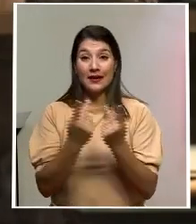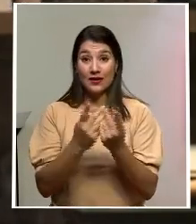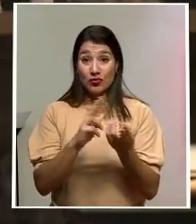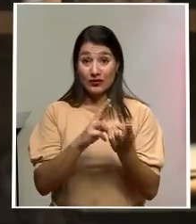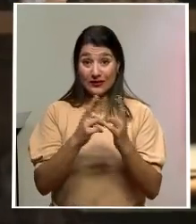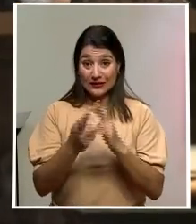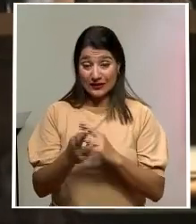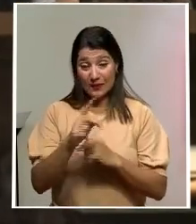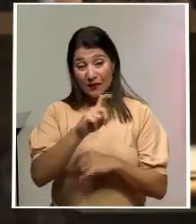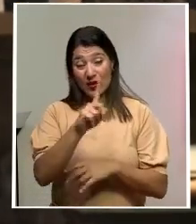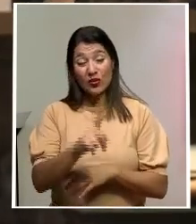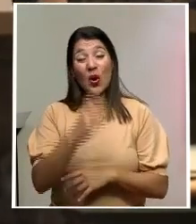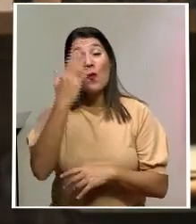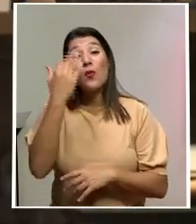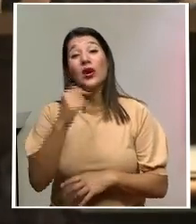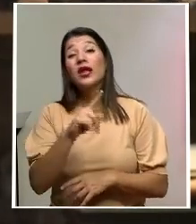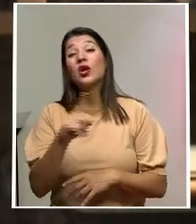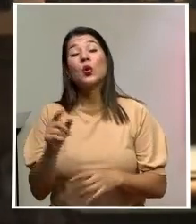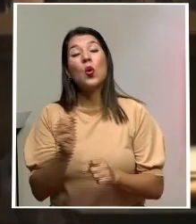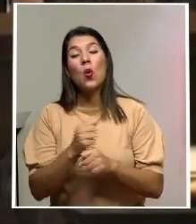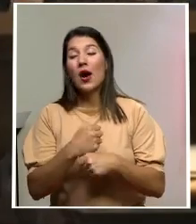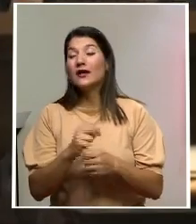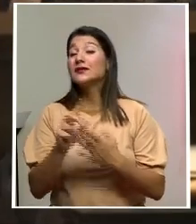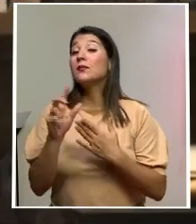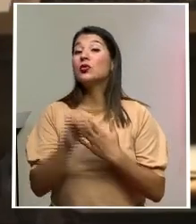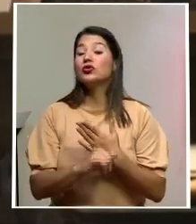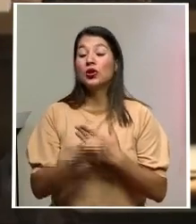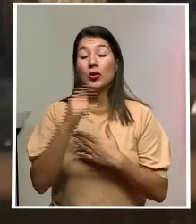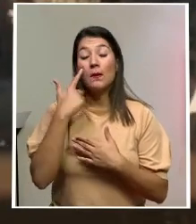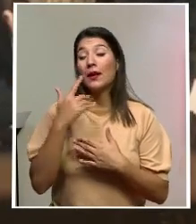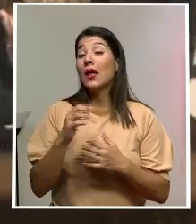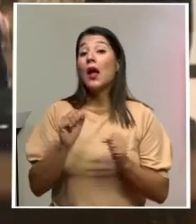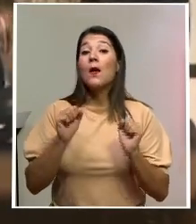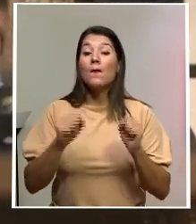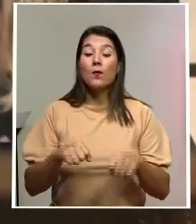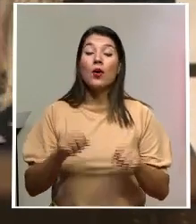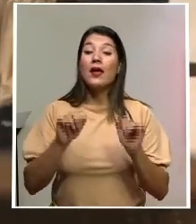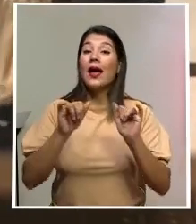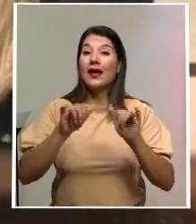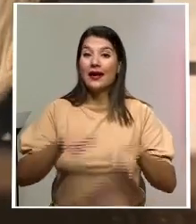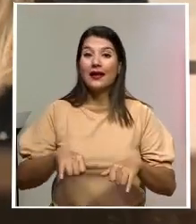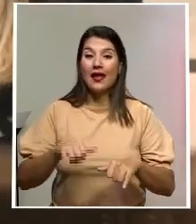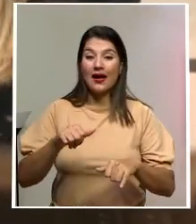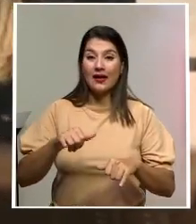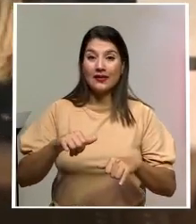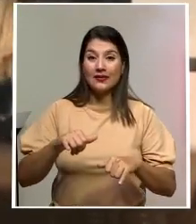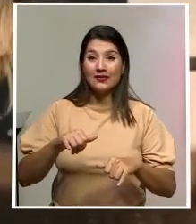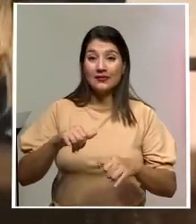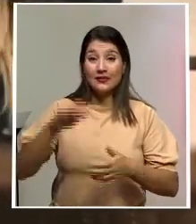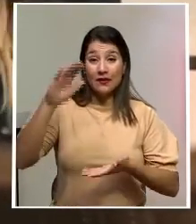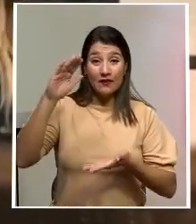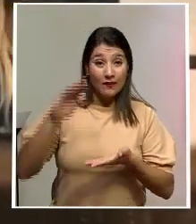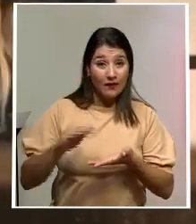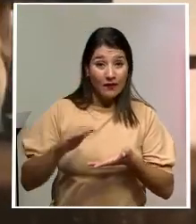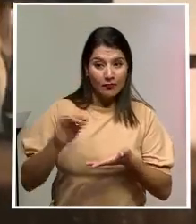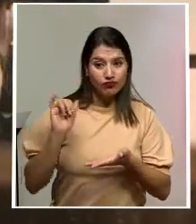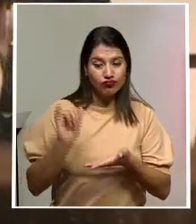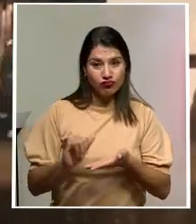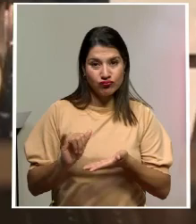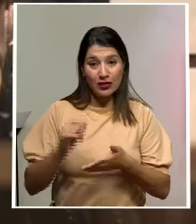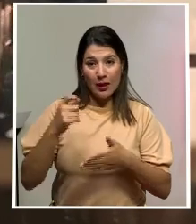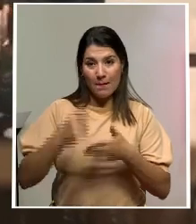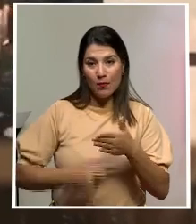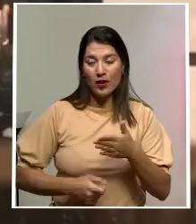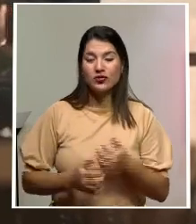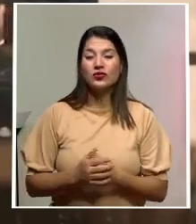qué no hacer el proyecto para que quede permanente la baja de estos impuestos, y esto fue lo que nos señaló.